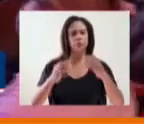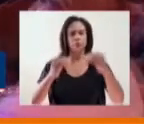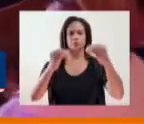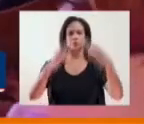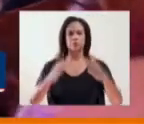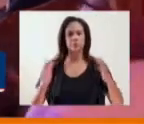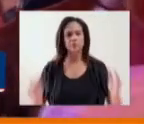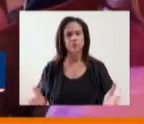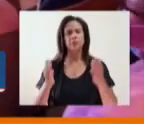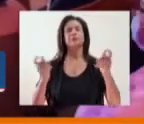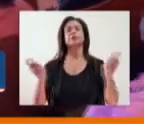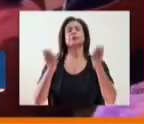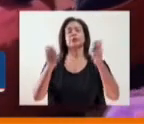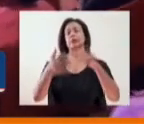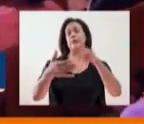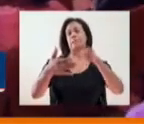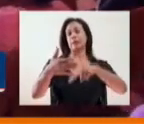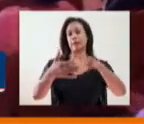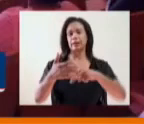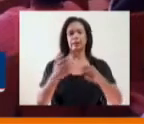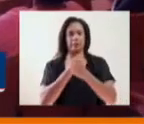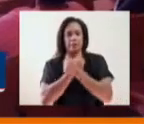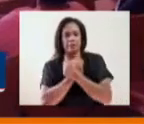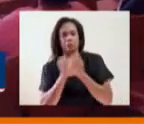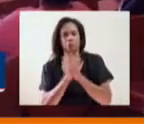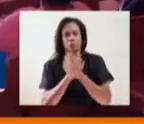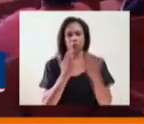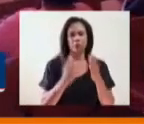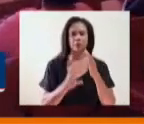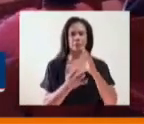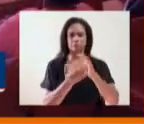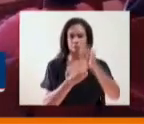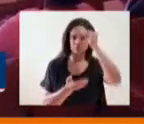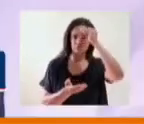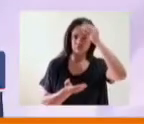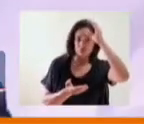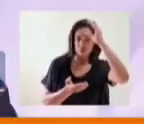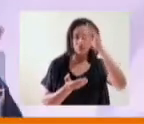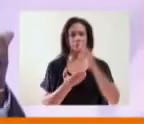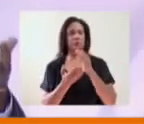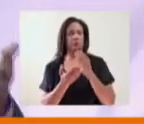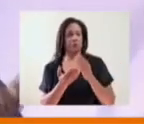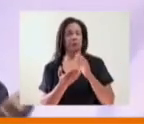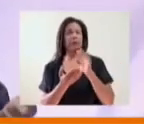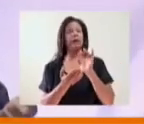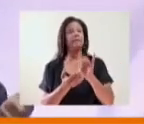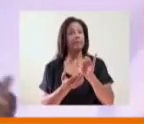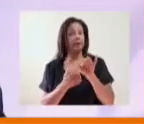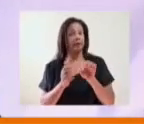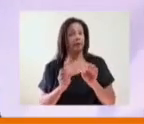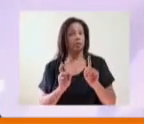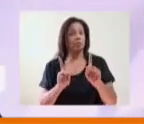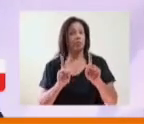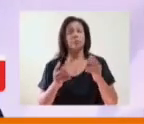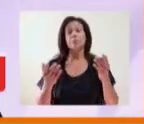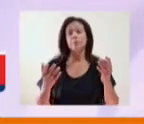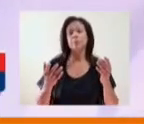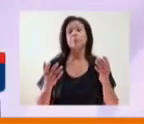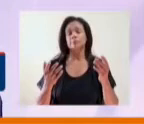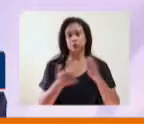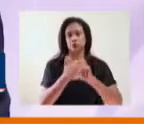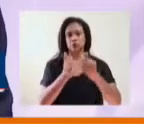económico de educación estas cosas ya se habían previsto ya lo habíamos discutido zatti